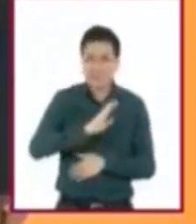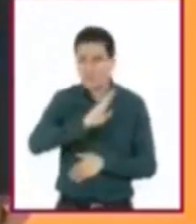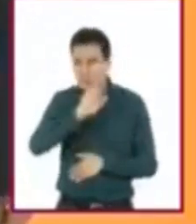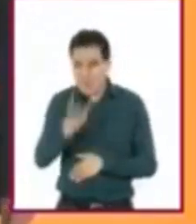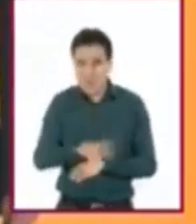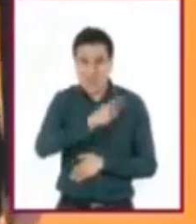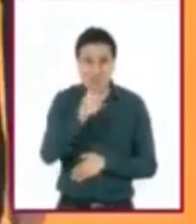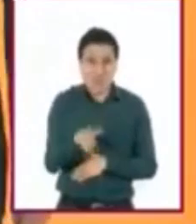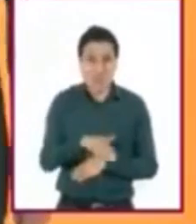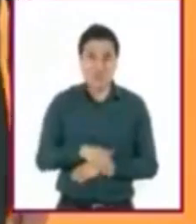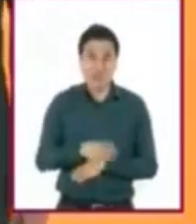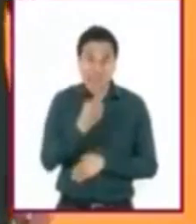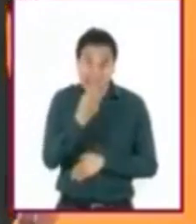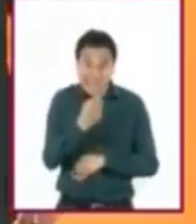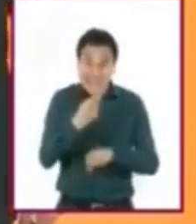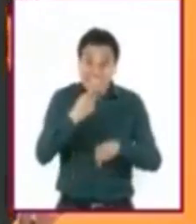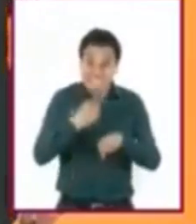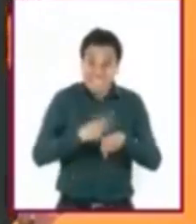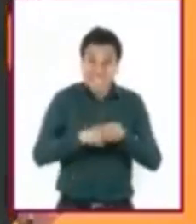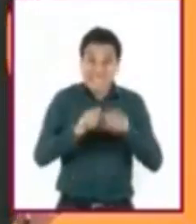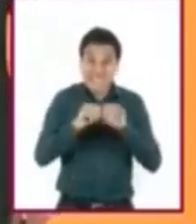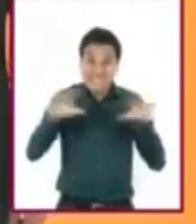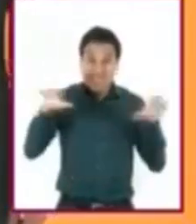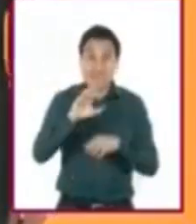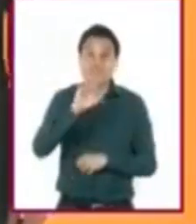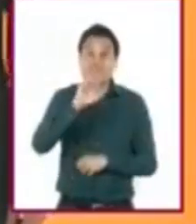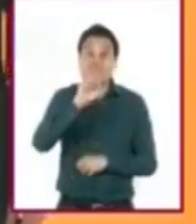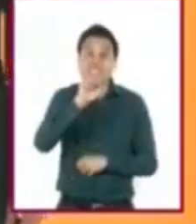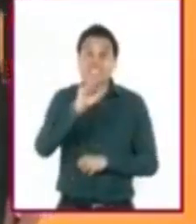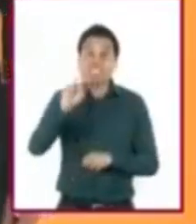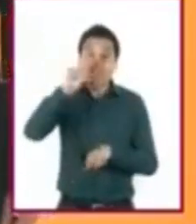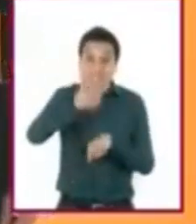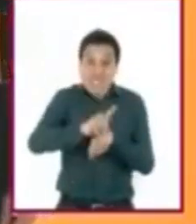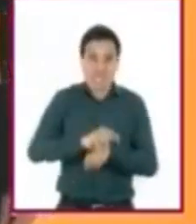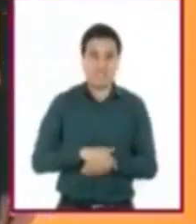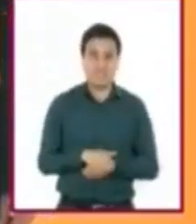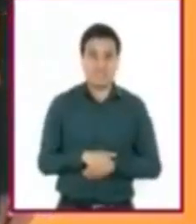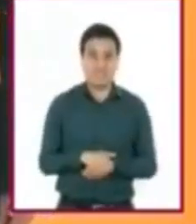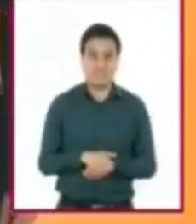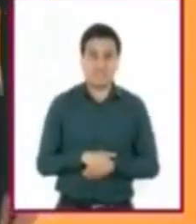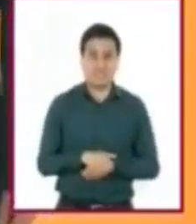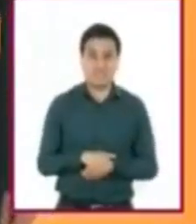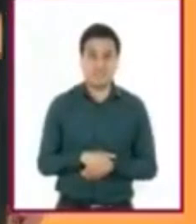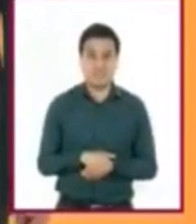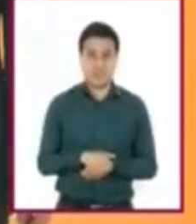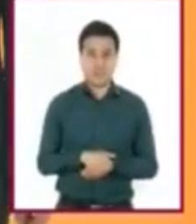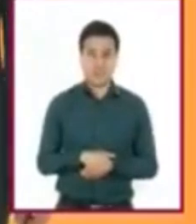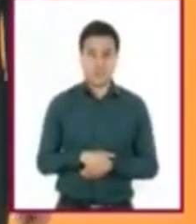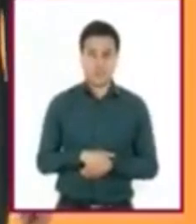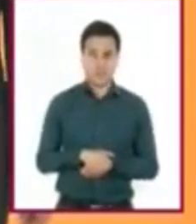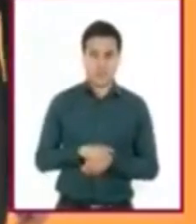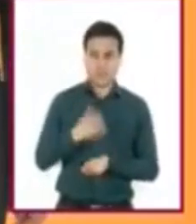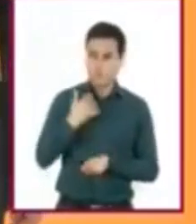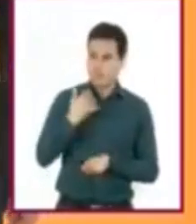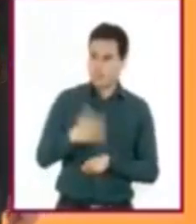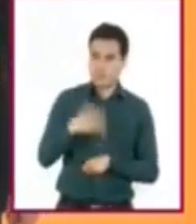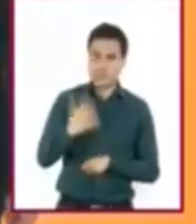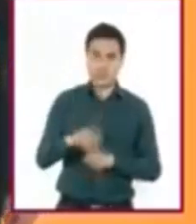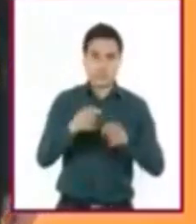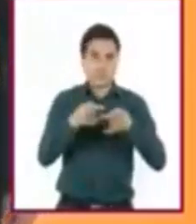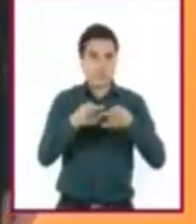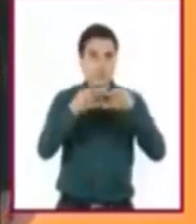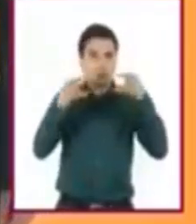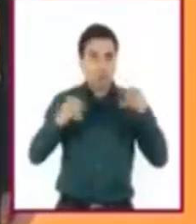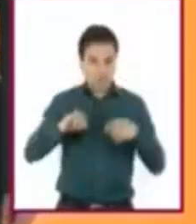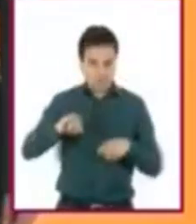en fuerza esta peste duró 60 días funestos. Vaya que estas descripciones son muy interesantes.